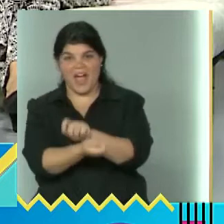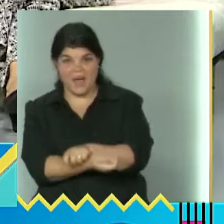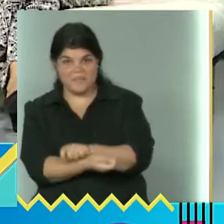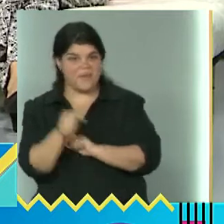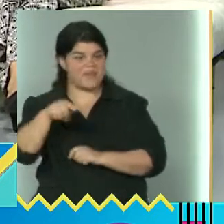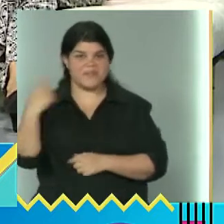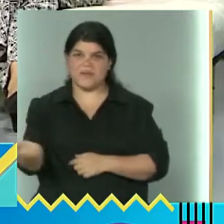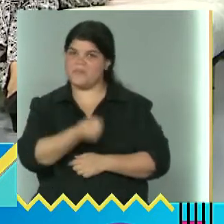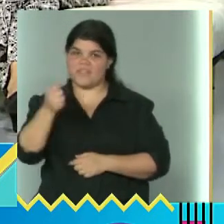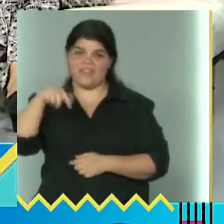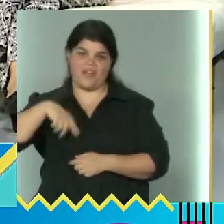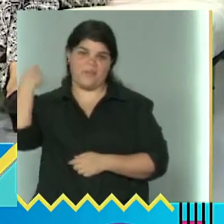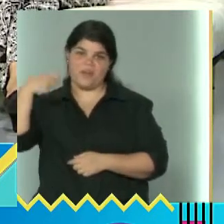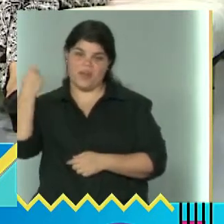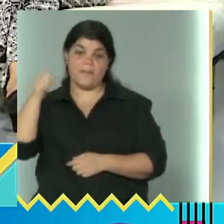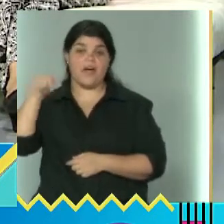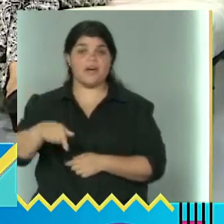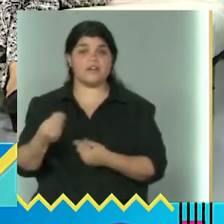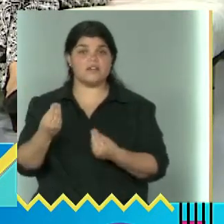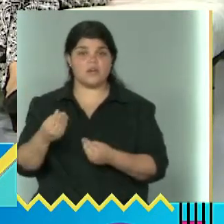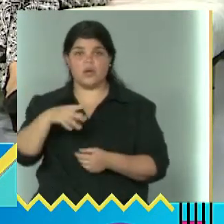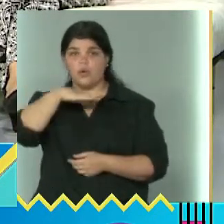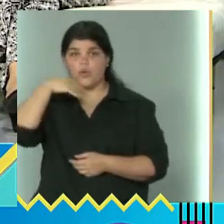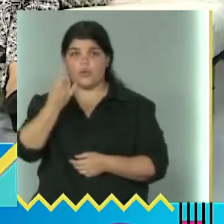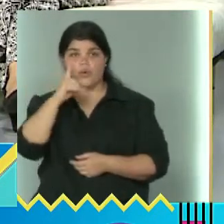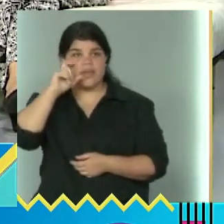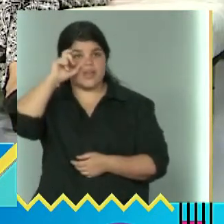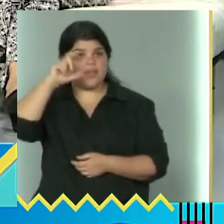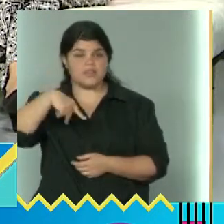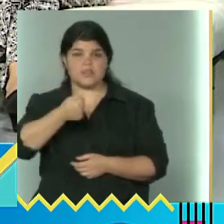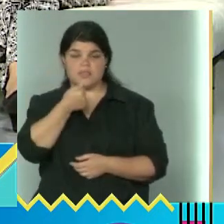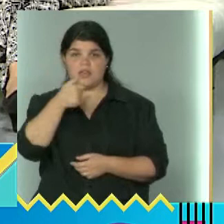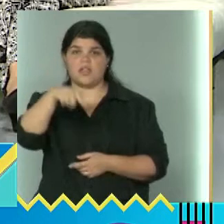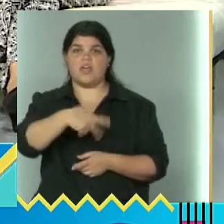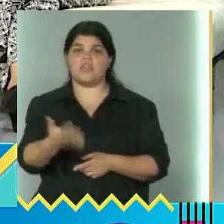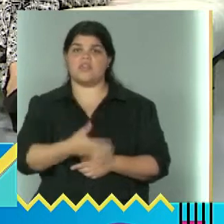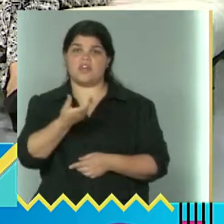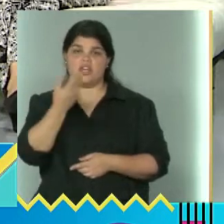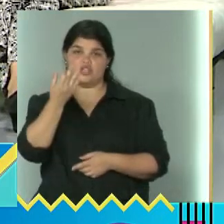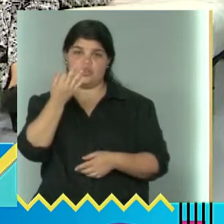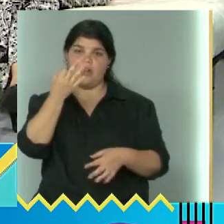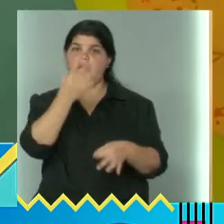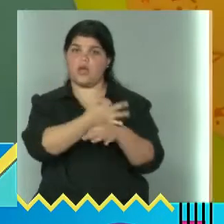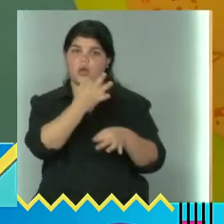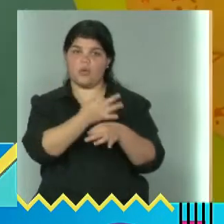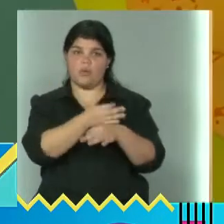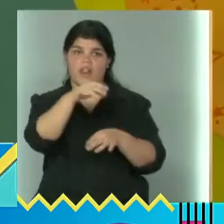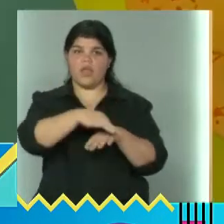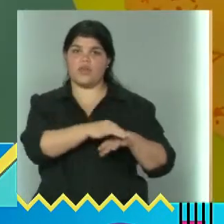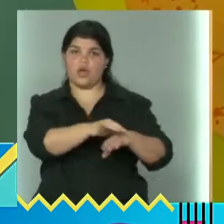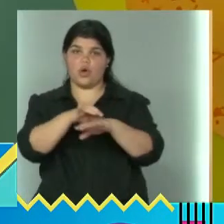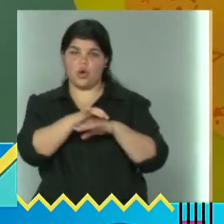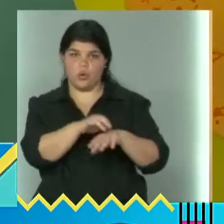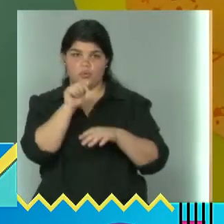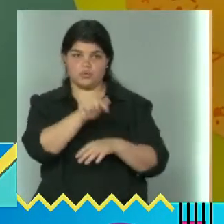del programa. Está con nosotros Julieta Casnati, directora de la Escuela de Coaching Psicológico Integral. Muchísimas gracias, Julieta, por estar acá.